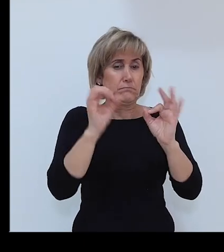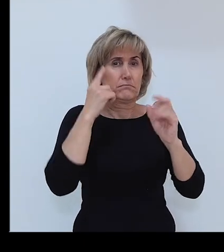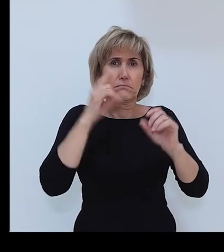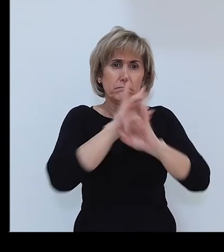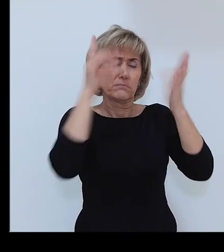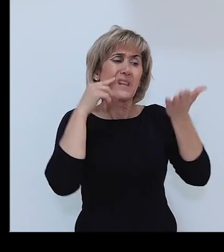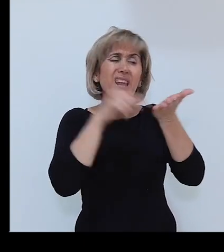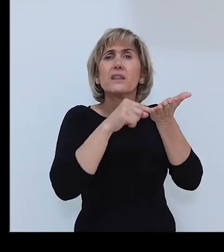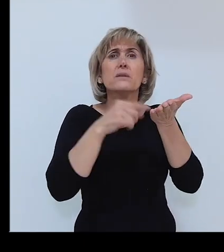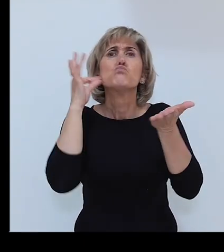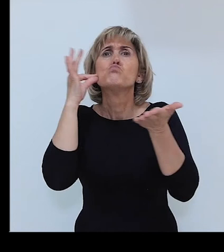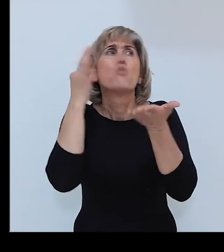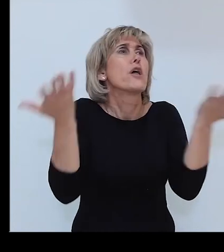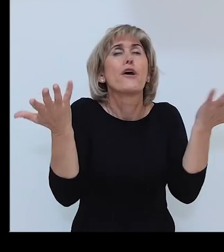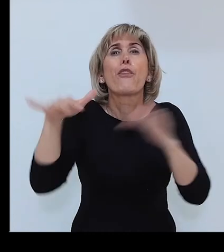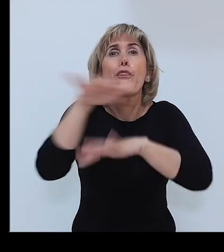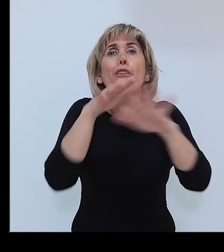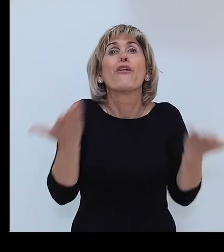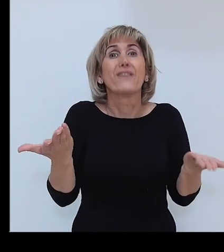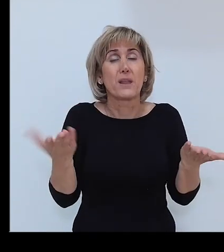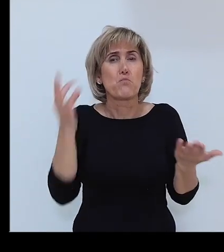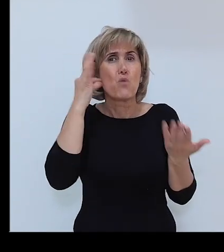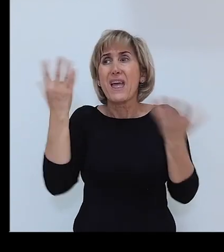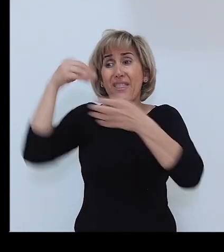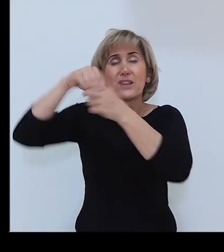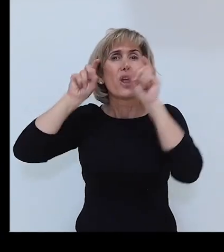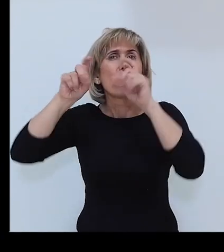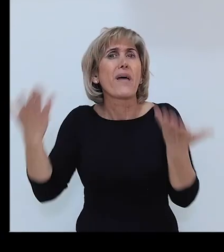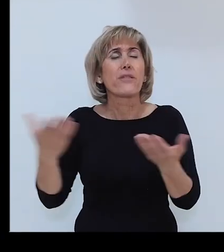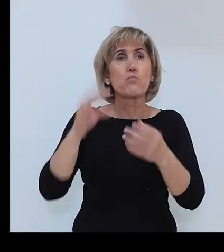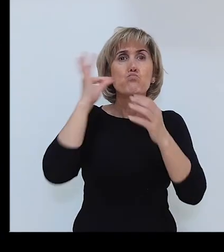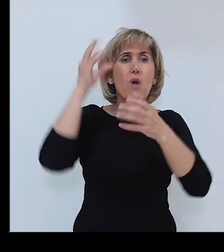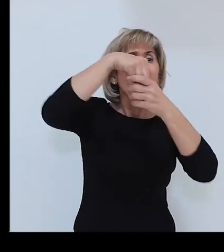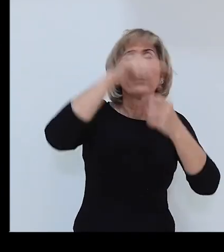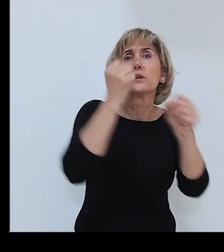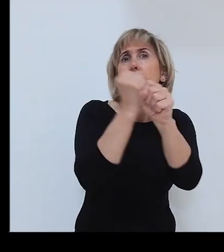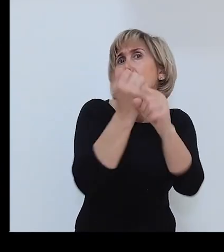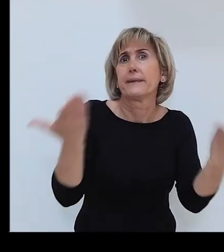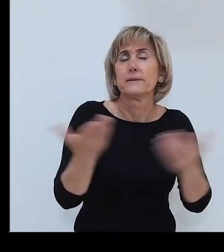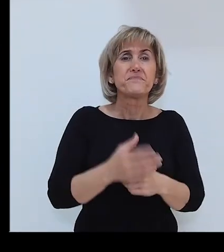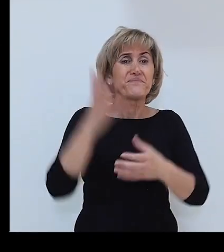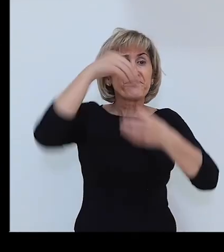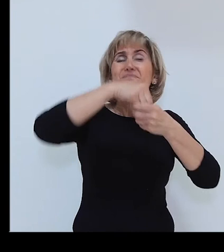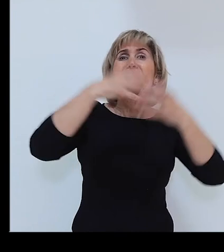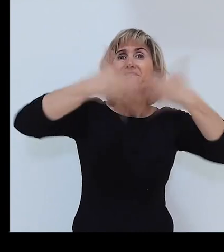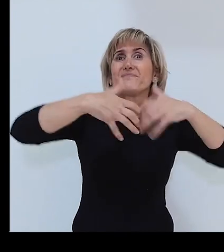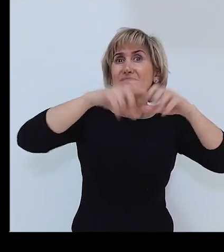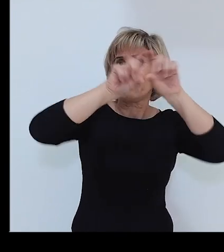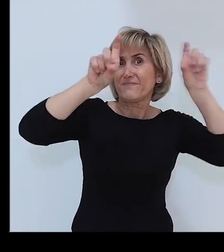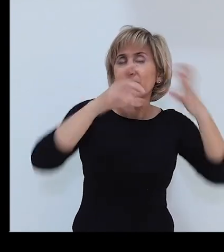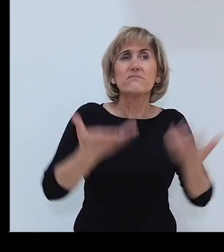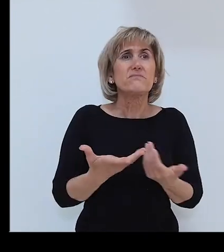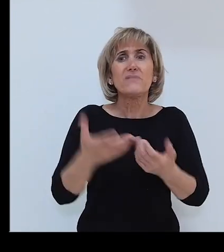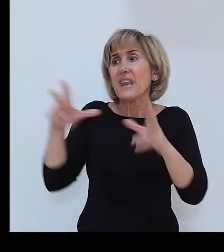textos, normalmente de manera implícita o explícita, se pregunta dónde están las mujeres, dónde están las mujeres en la educación, dónde están las mujeres en el